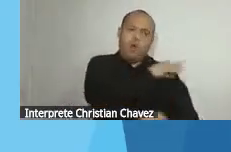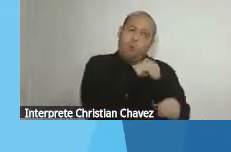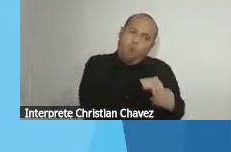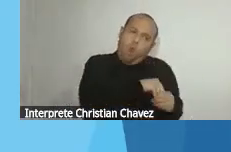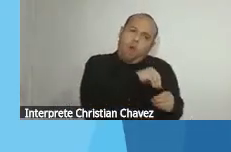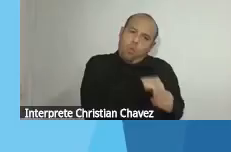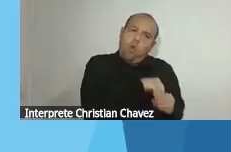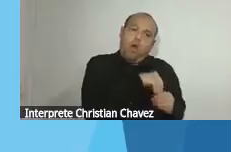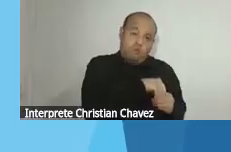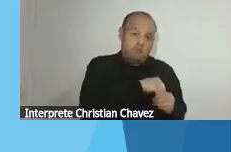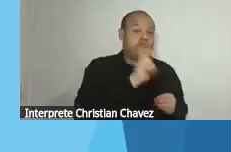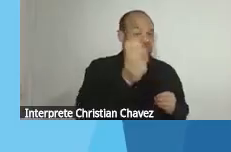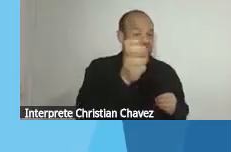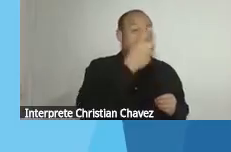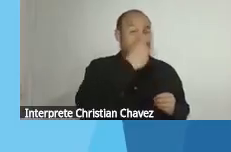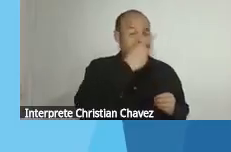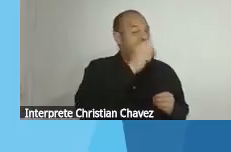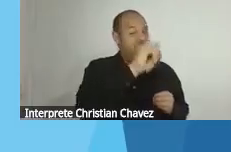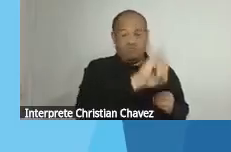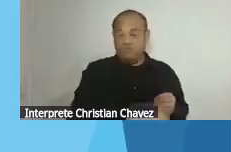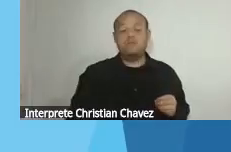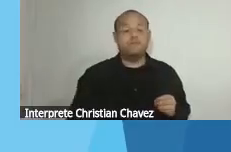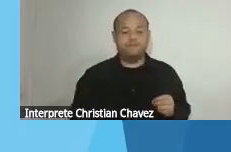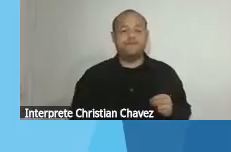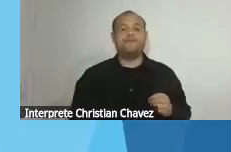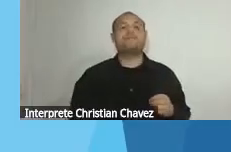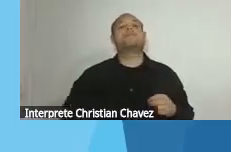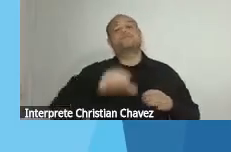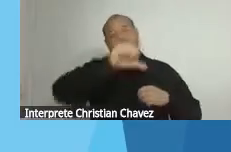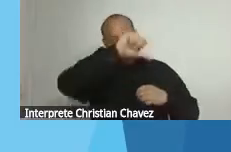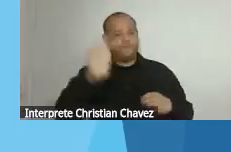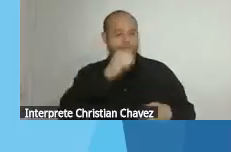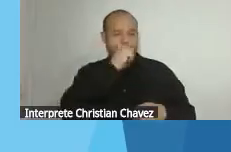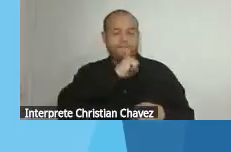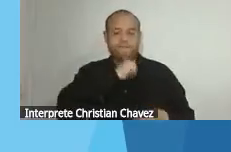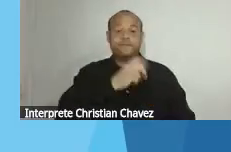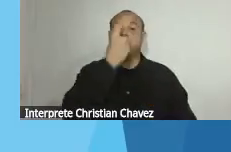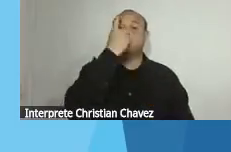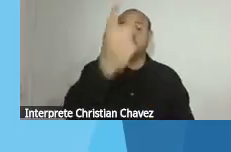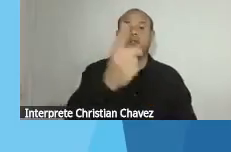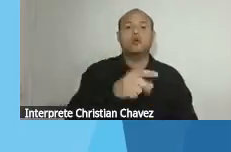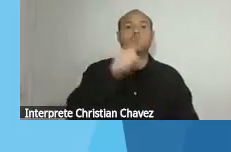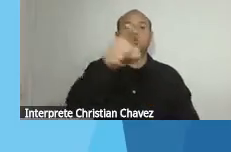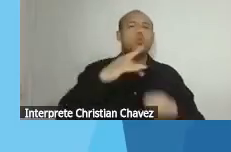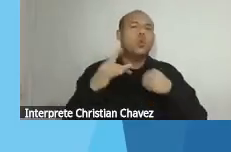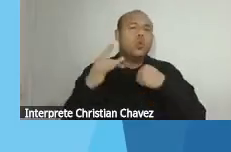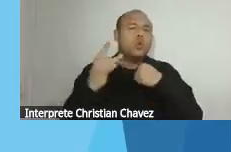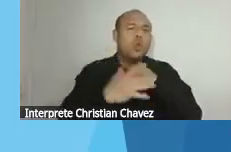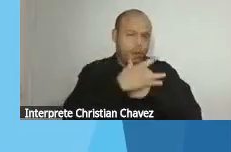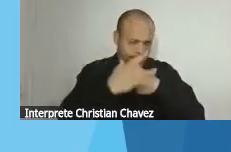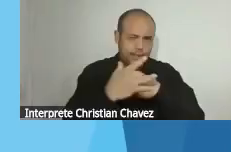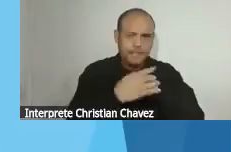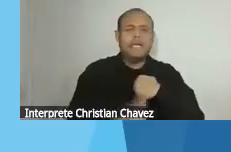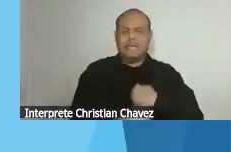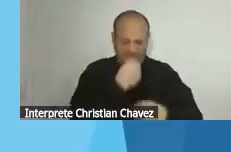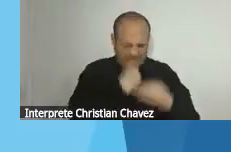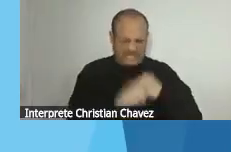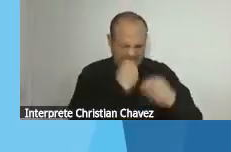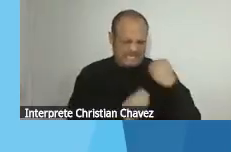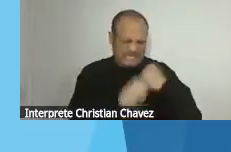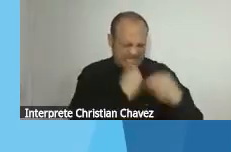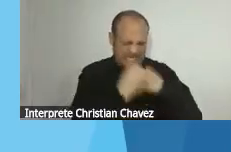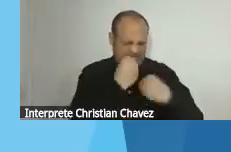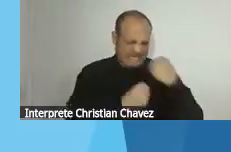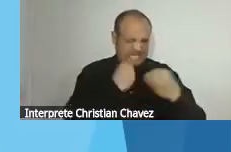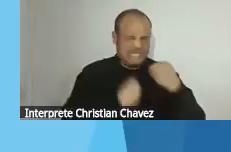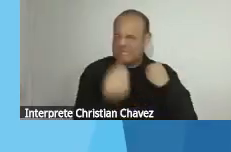Aquí está otro mito. Comer nopal cura la diabetes. Pues la diabetes